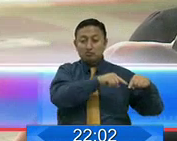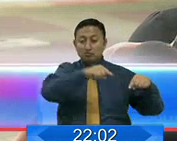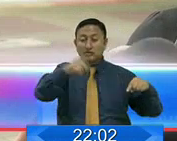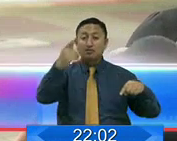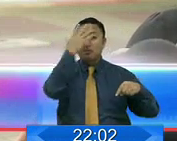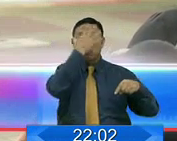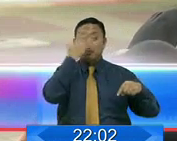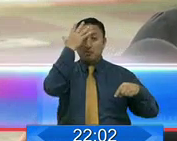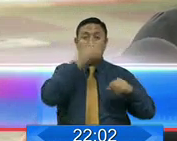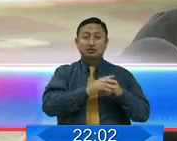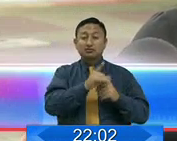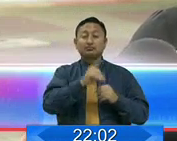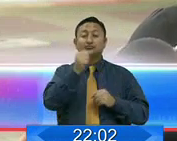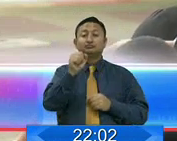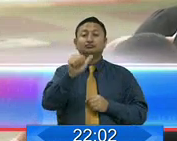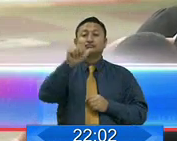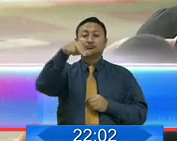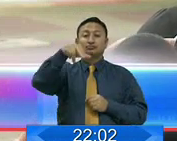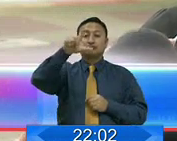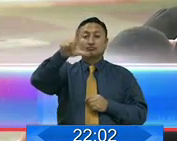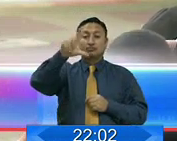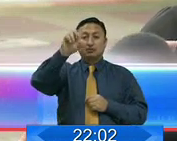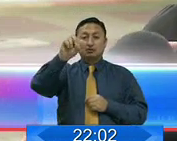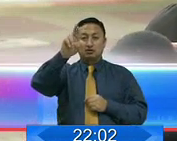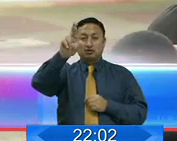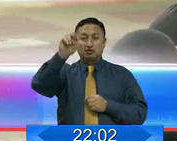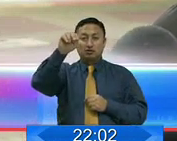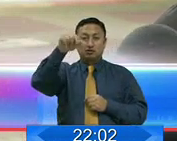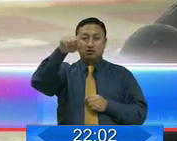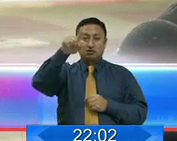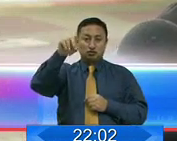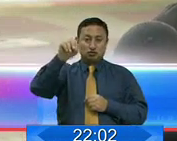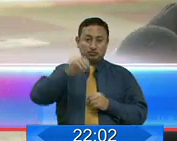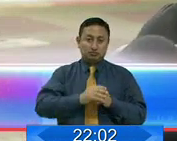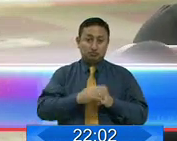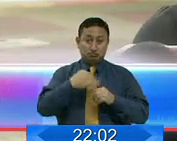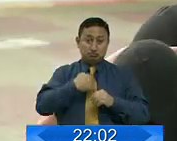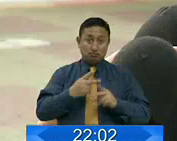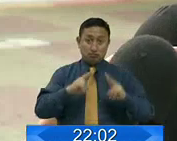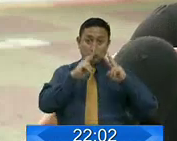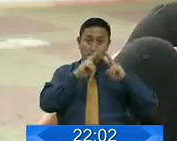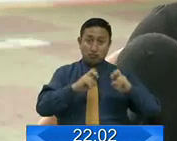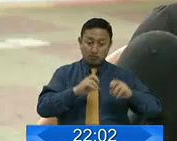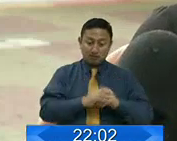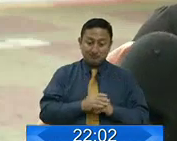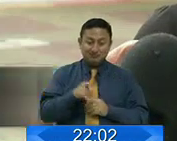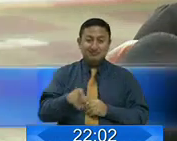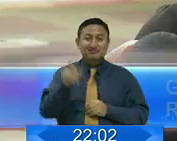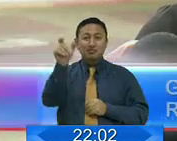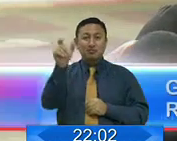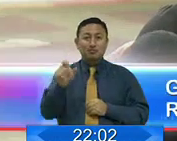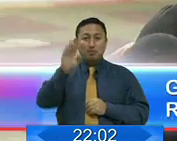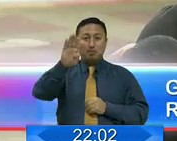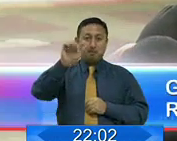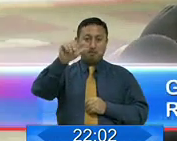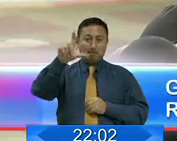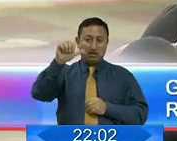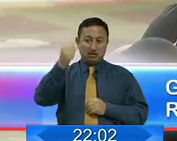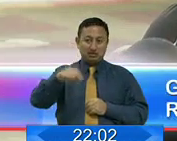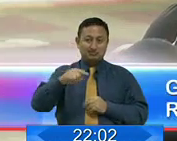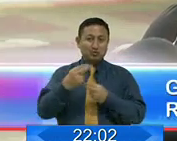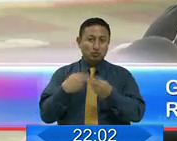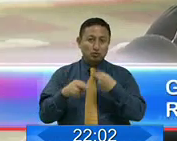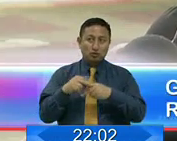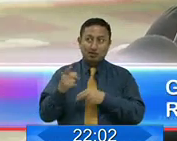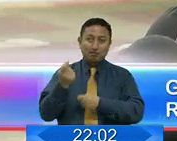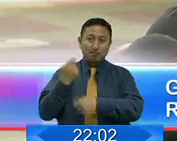de Esmeraldas, al Cantón San Lorenzo, y de nuestra información, de nuestra investigación, estas municiones iban a ser negociadas, iban